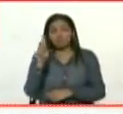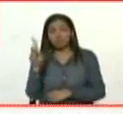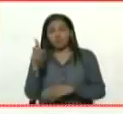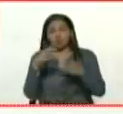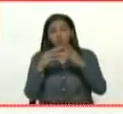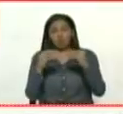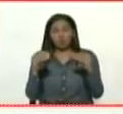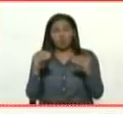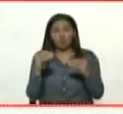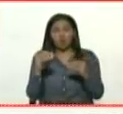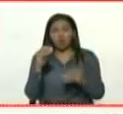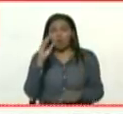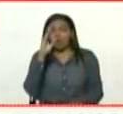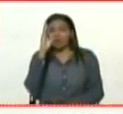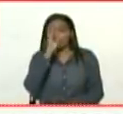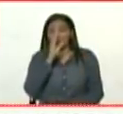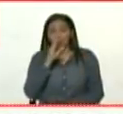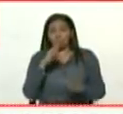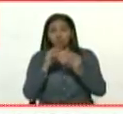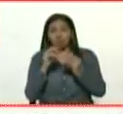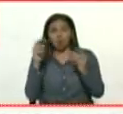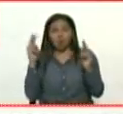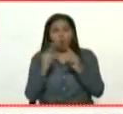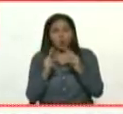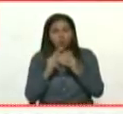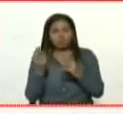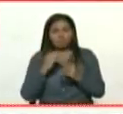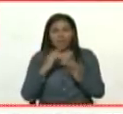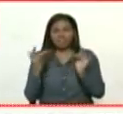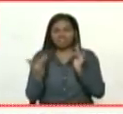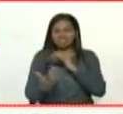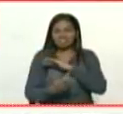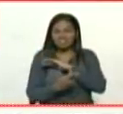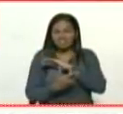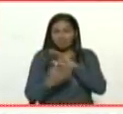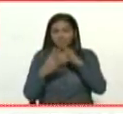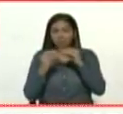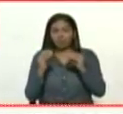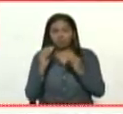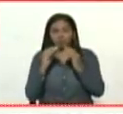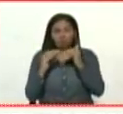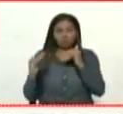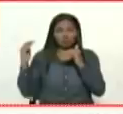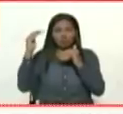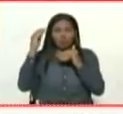su capacidad instalada, con todo su conocimiento técnico, con toda su capacidad